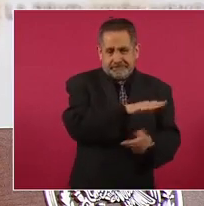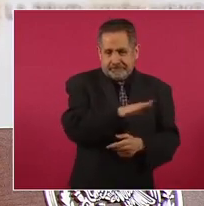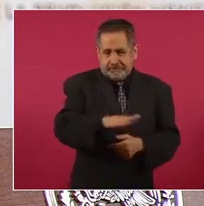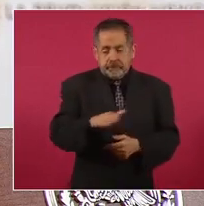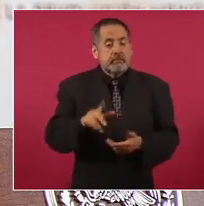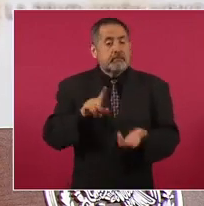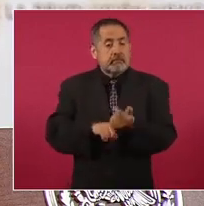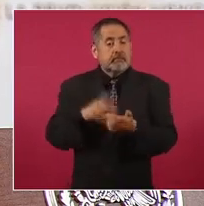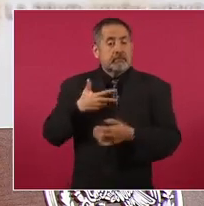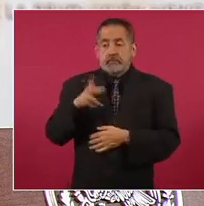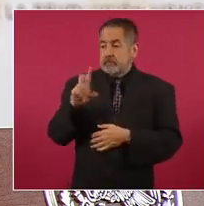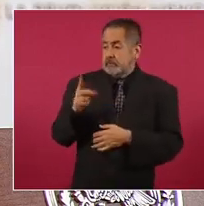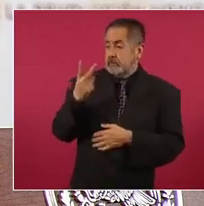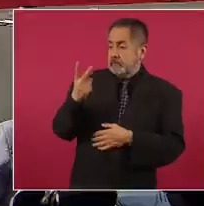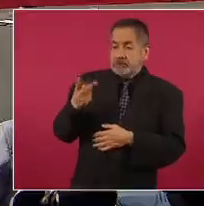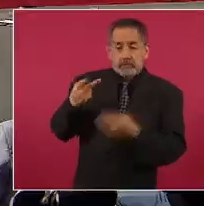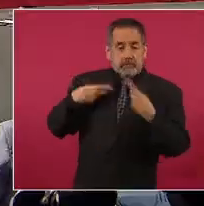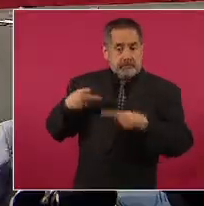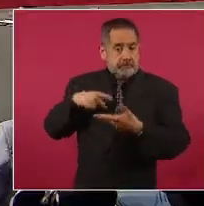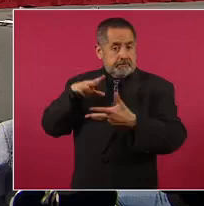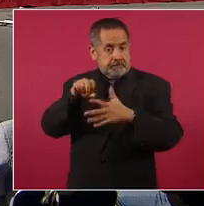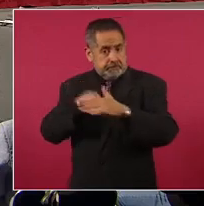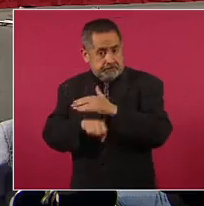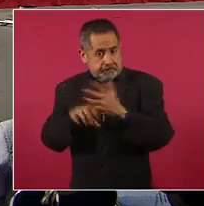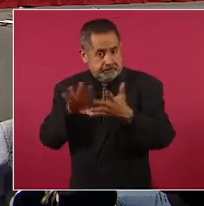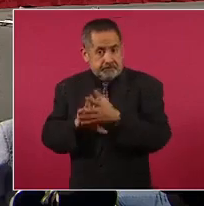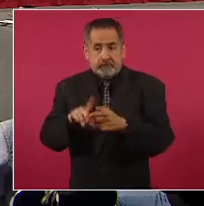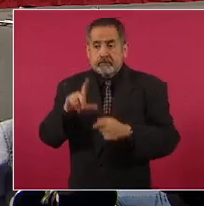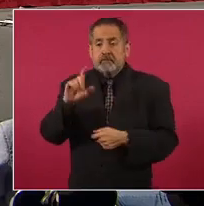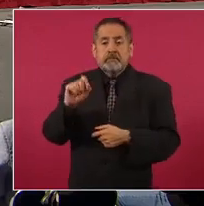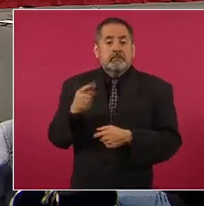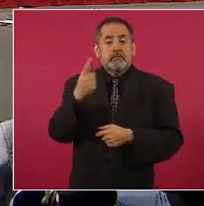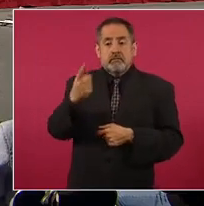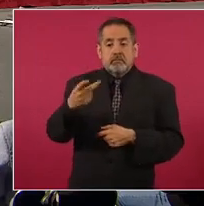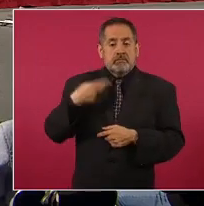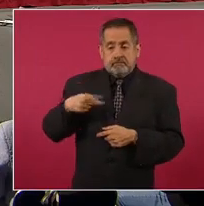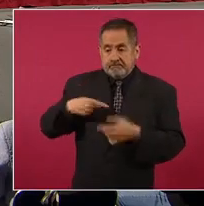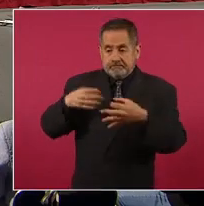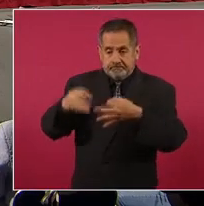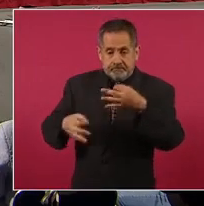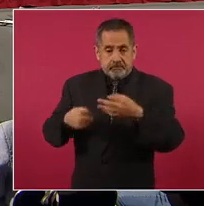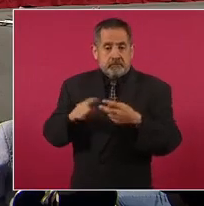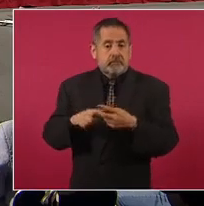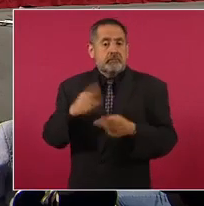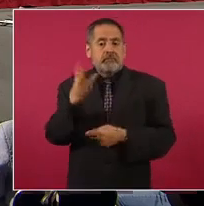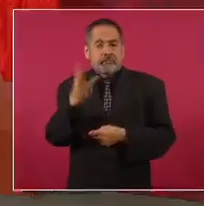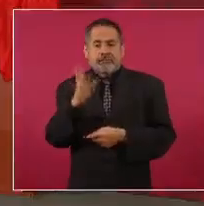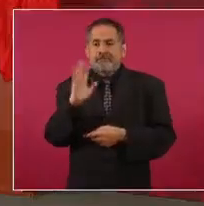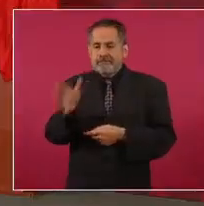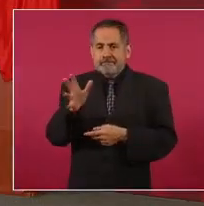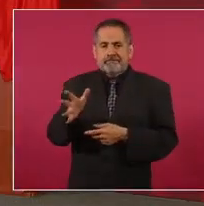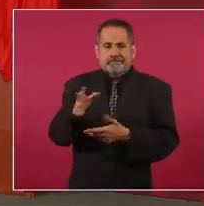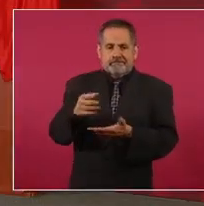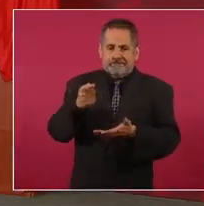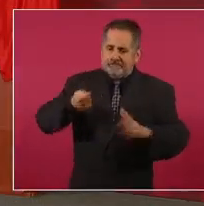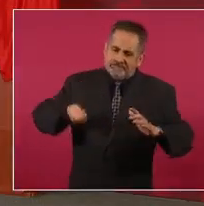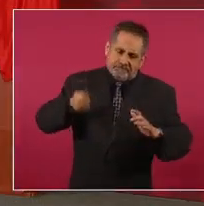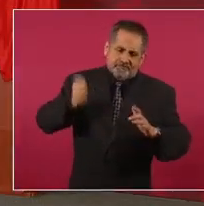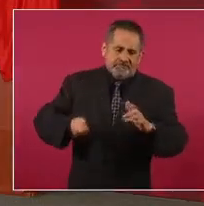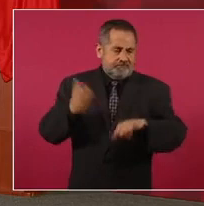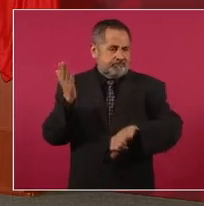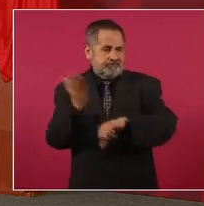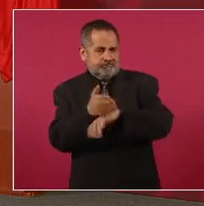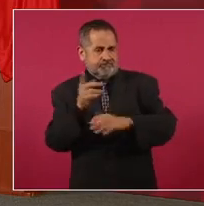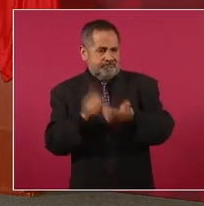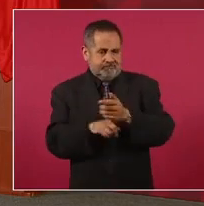personas detenidas, 24 personas vinculadas, 21 porque ya de esas vinculadas a proceso, 3 ya han sido